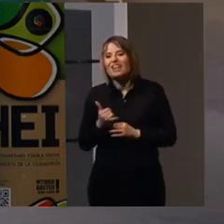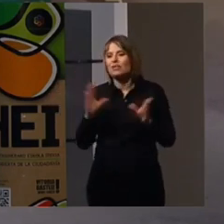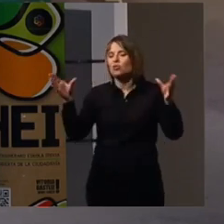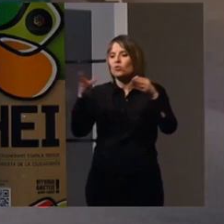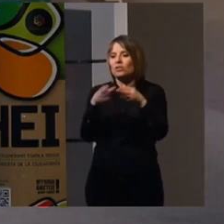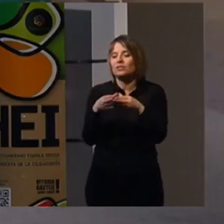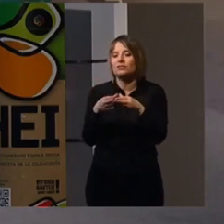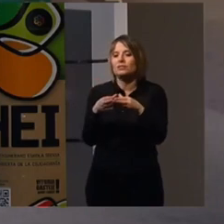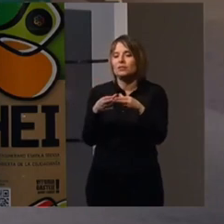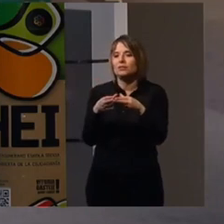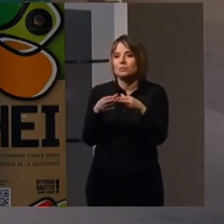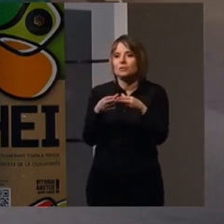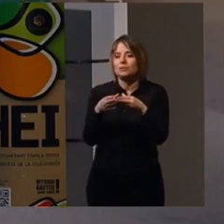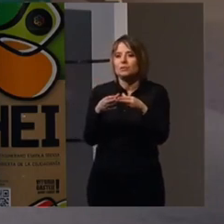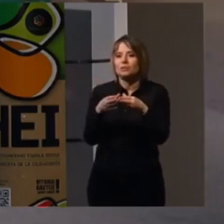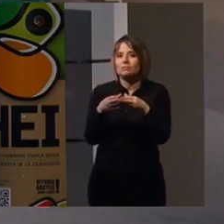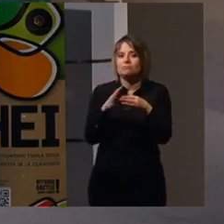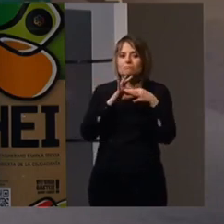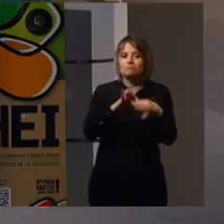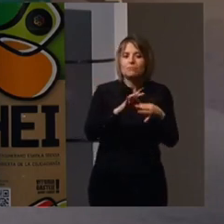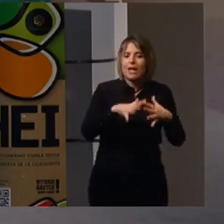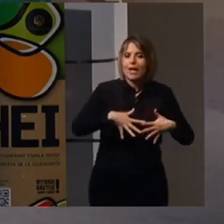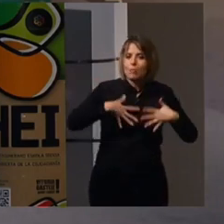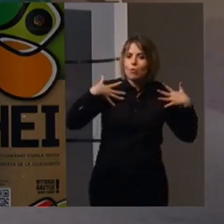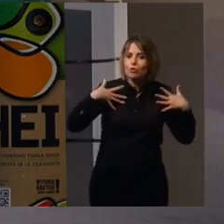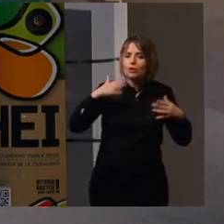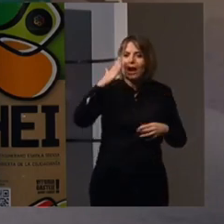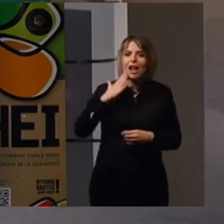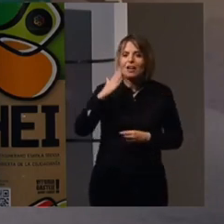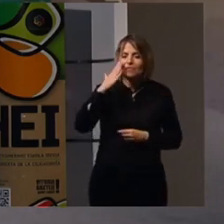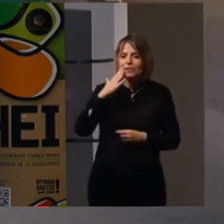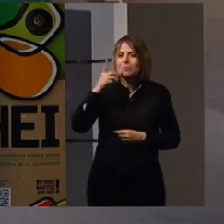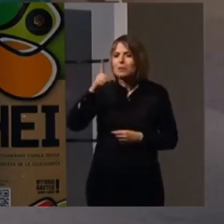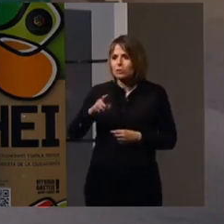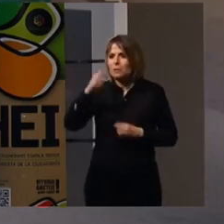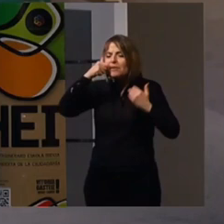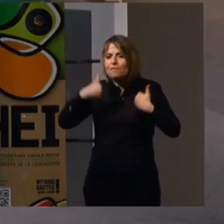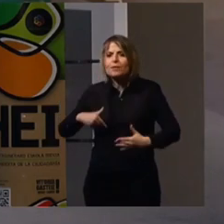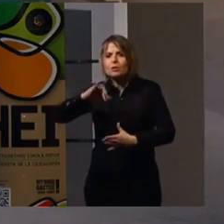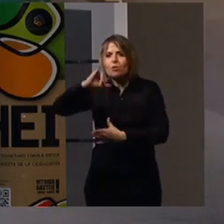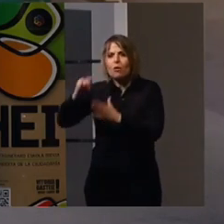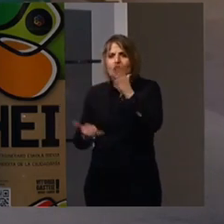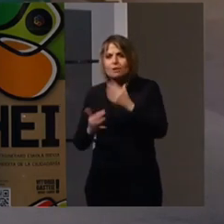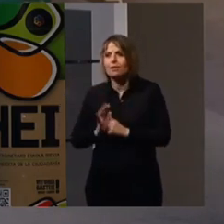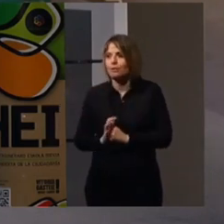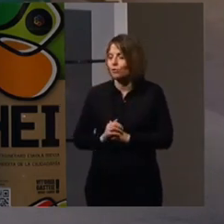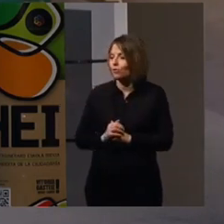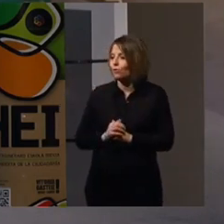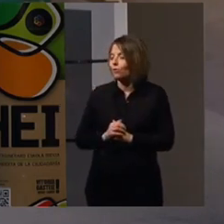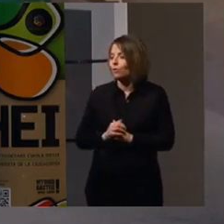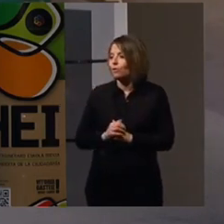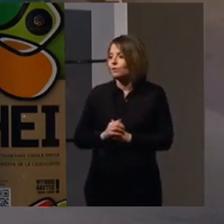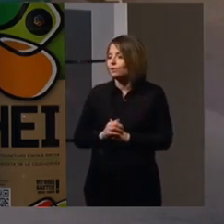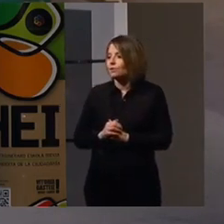Ese cansancio colectivo, en parte, tiene una parte emocional, tiene una parte afectiva, pero tiene una parte también de puro cansancio físico. ¿no? Y una parte